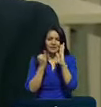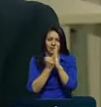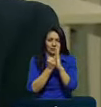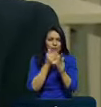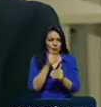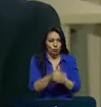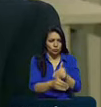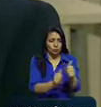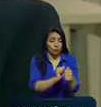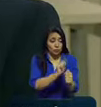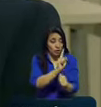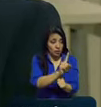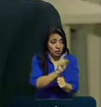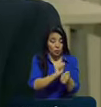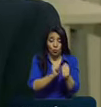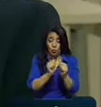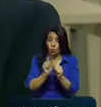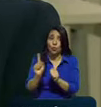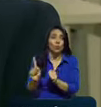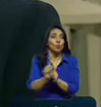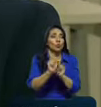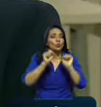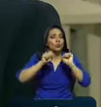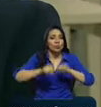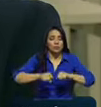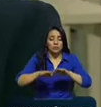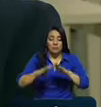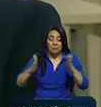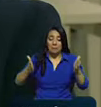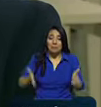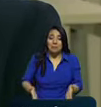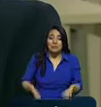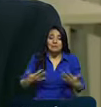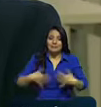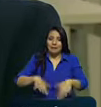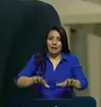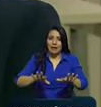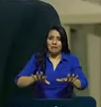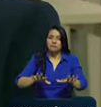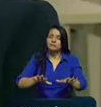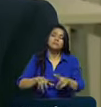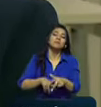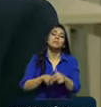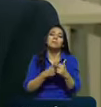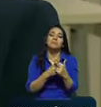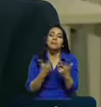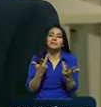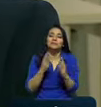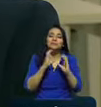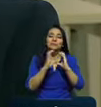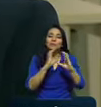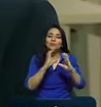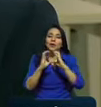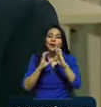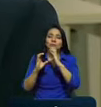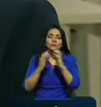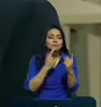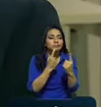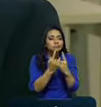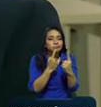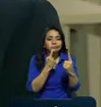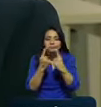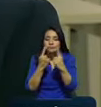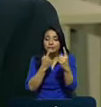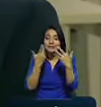cada cual. Esta Mesa de Convergencia ha podido establecer un canal de comunicación, de diálogo con los